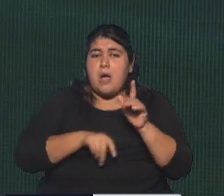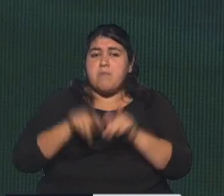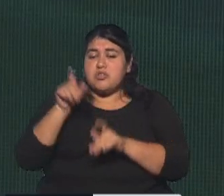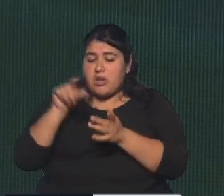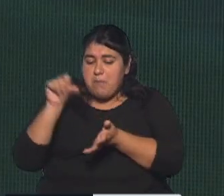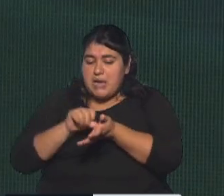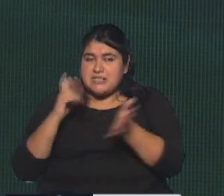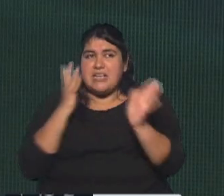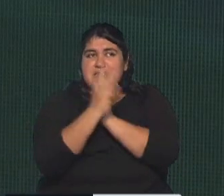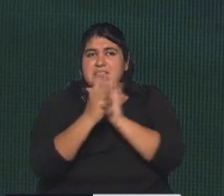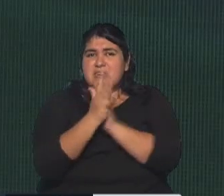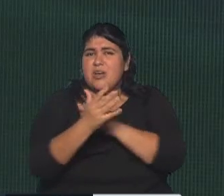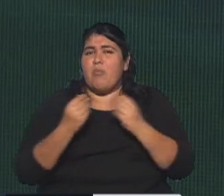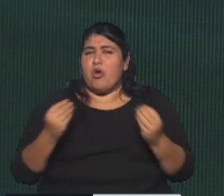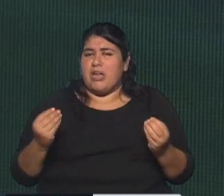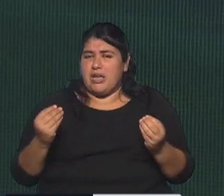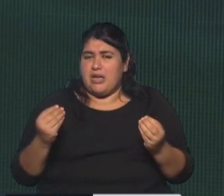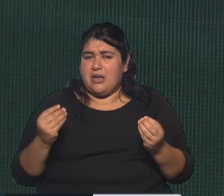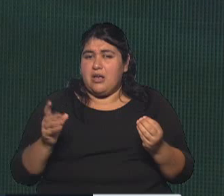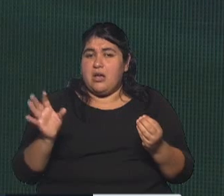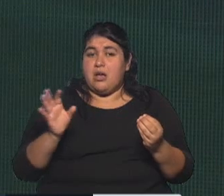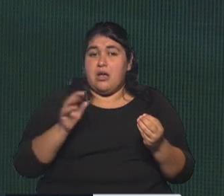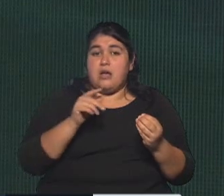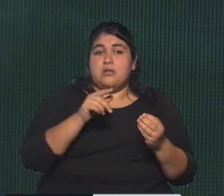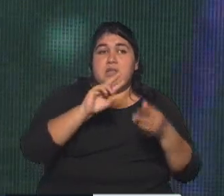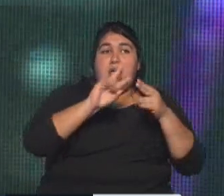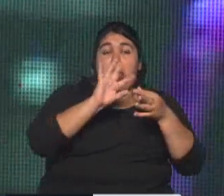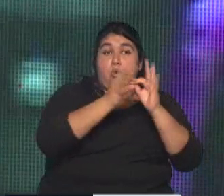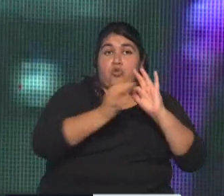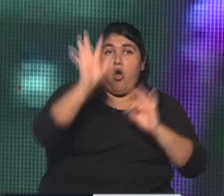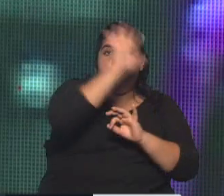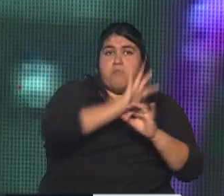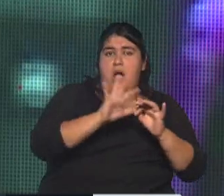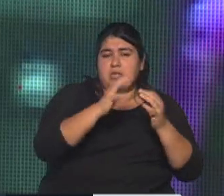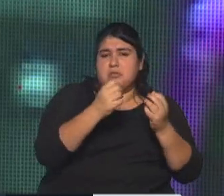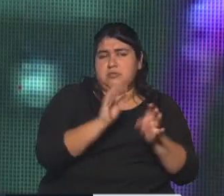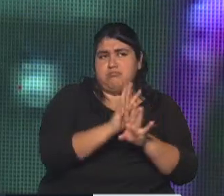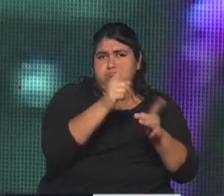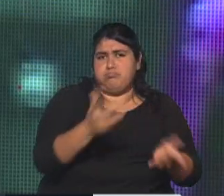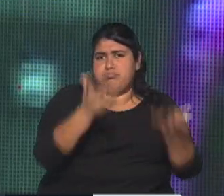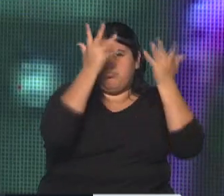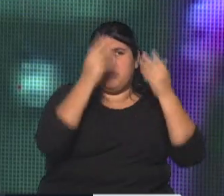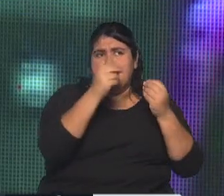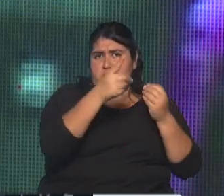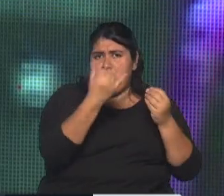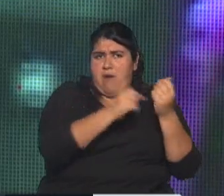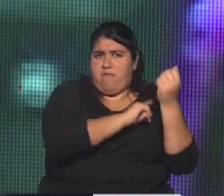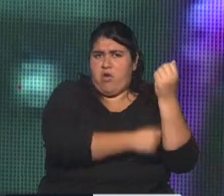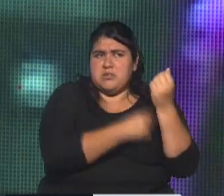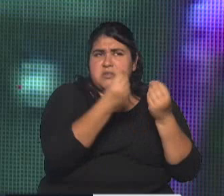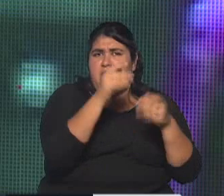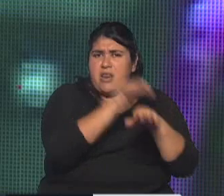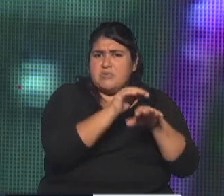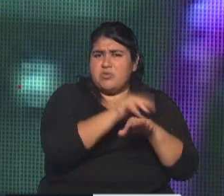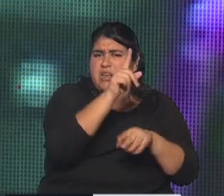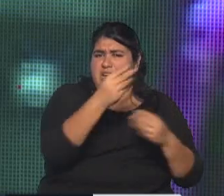país y qué responsabilidad tienen las potencias europeas. Digo, porque también, obviamente, Estados Unidos, pero digo, ¿qué